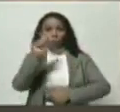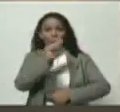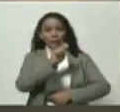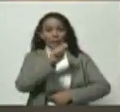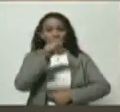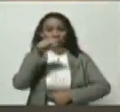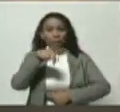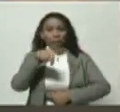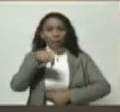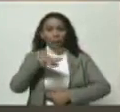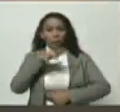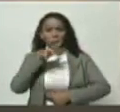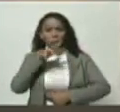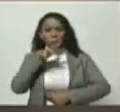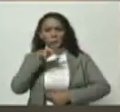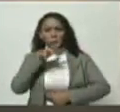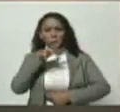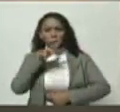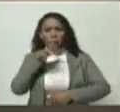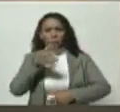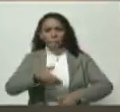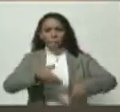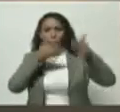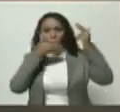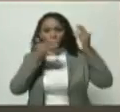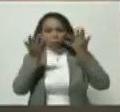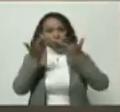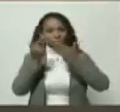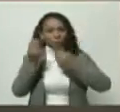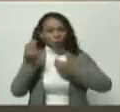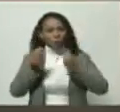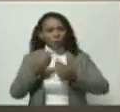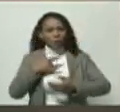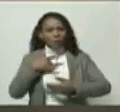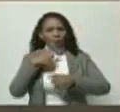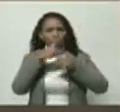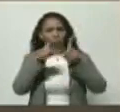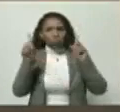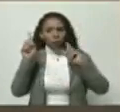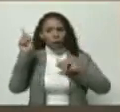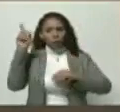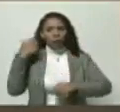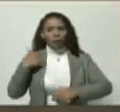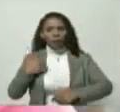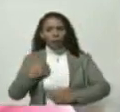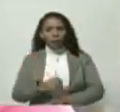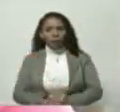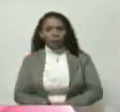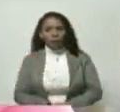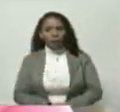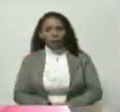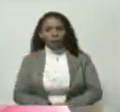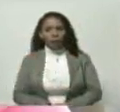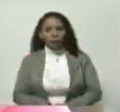de este vil y criminal secuestro. Cuéntanos cómo se siente el ambiente en Buenos Aires.